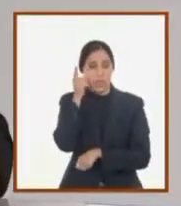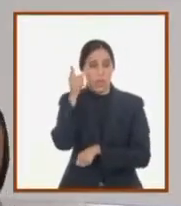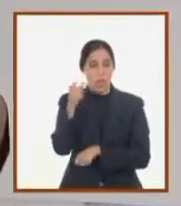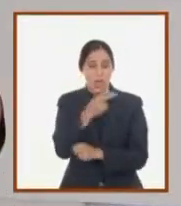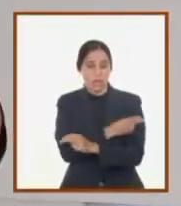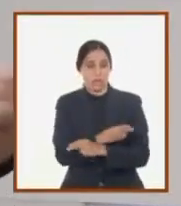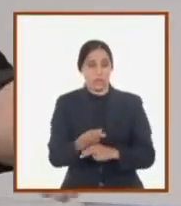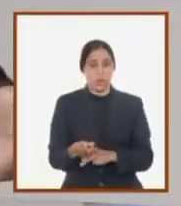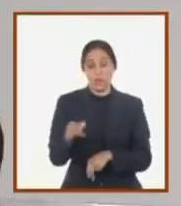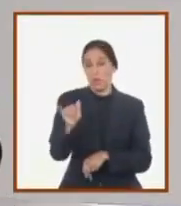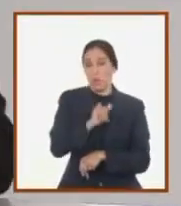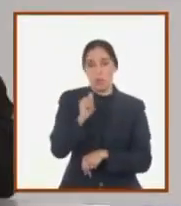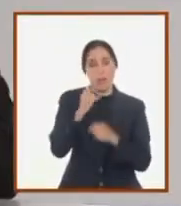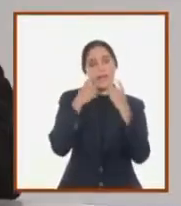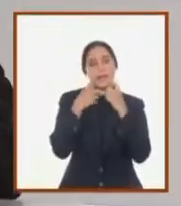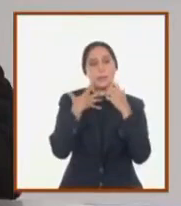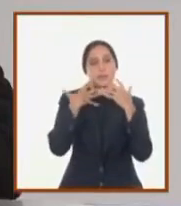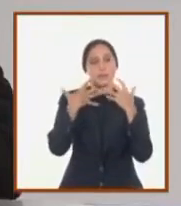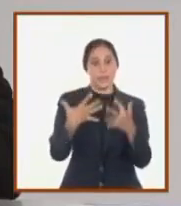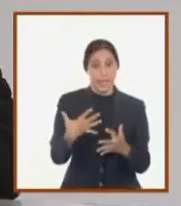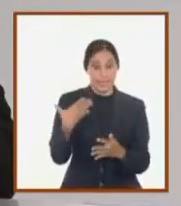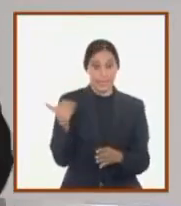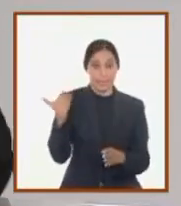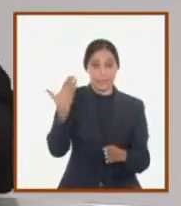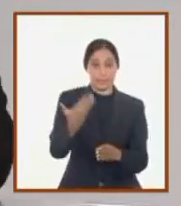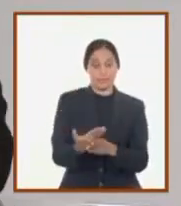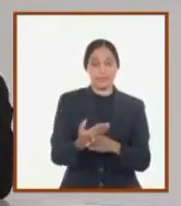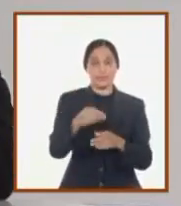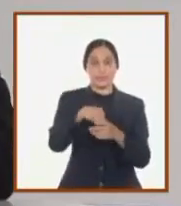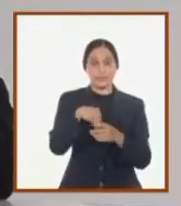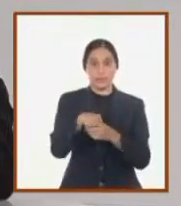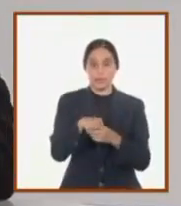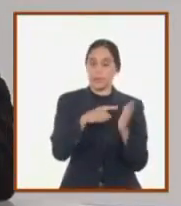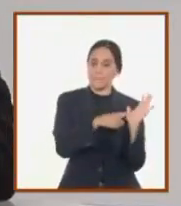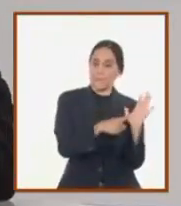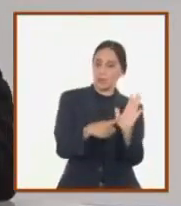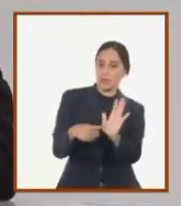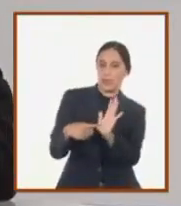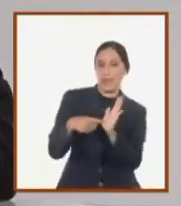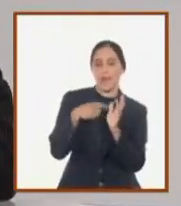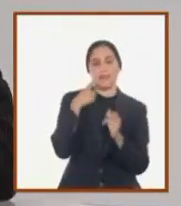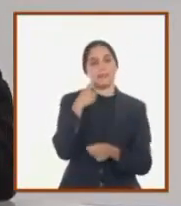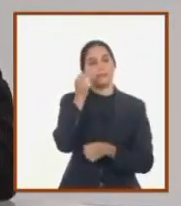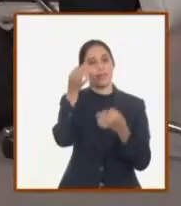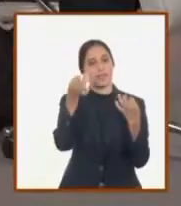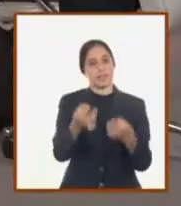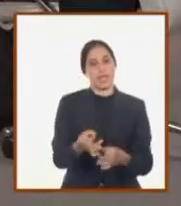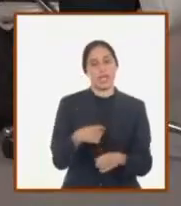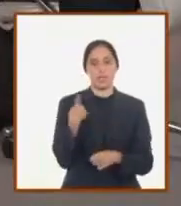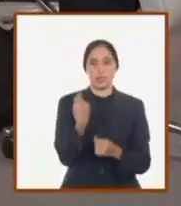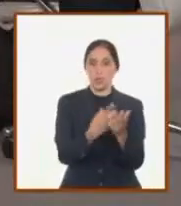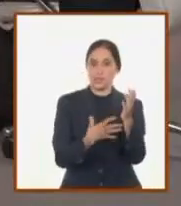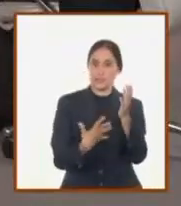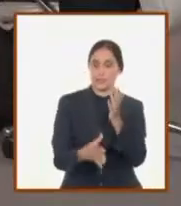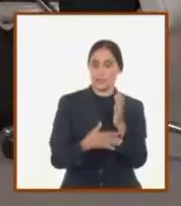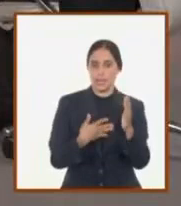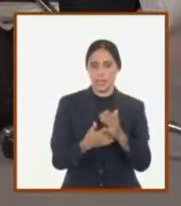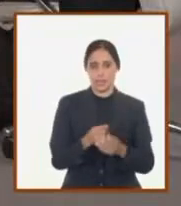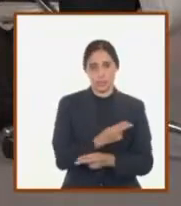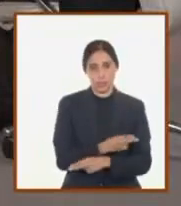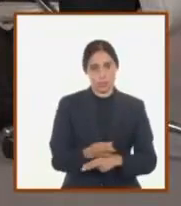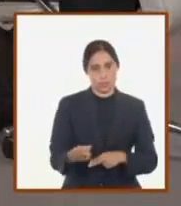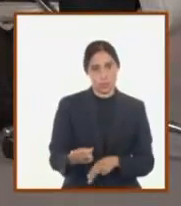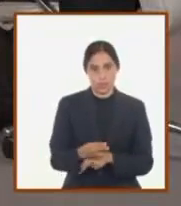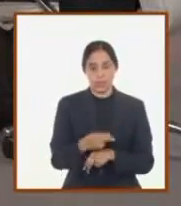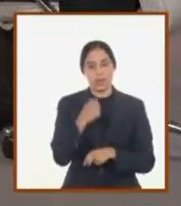fue su papel y ahí están los documentos para demostrar entonces la verdad de nuestra historia para entender nuestra historia más reciente nunca se puede dejar